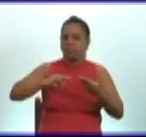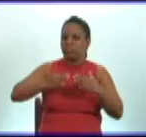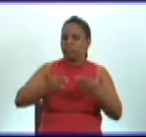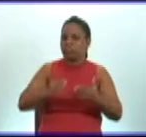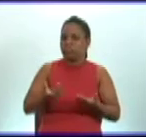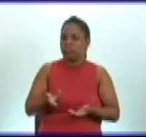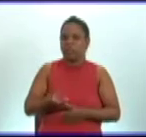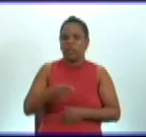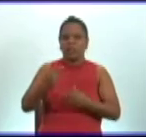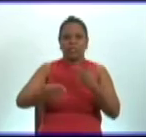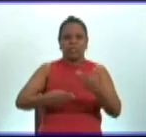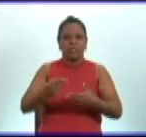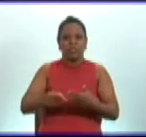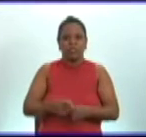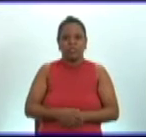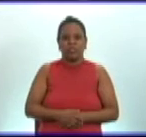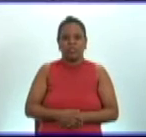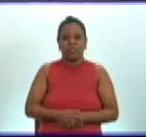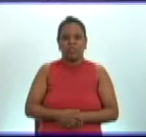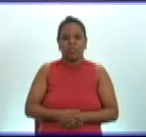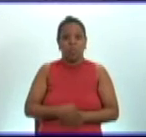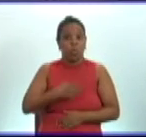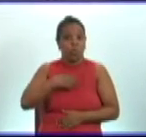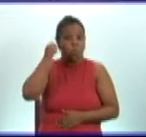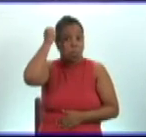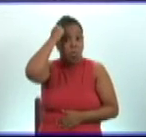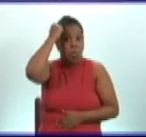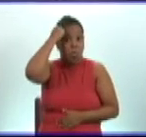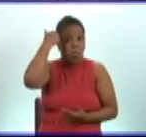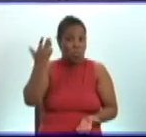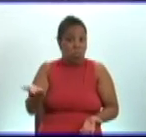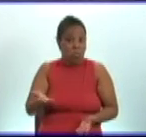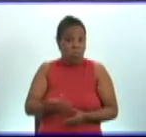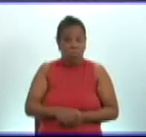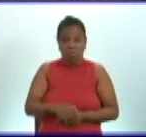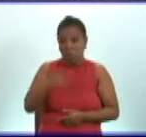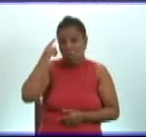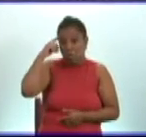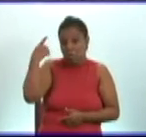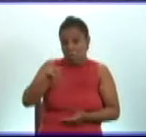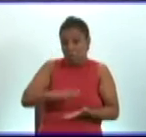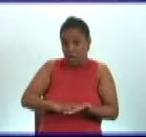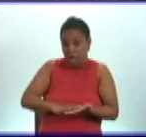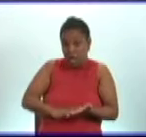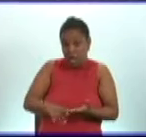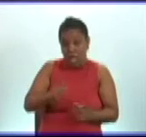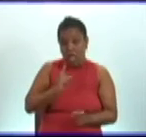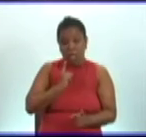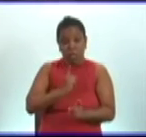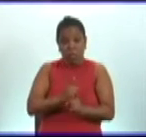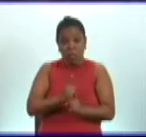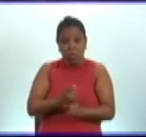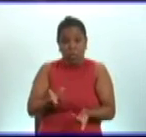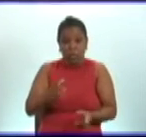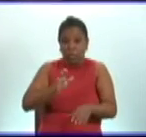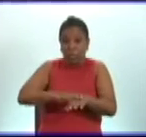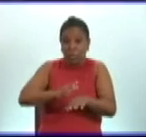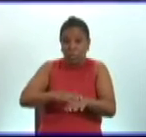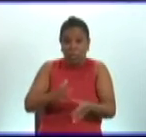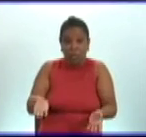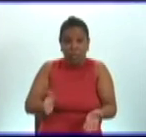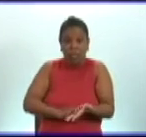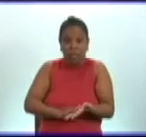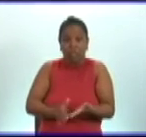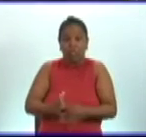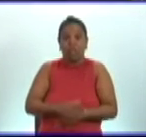hechos, y o yo soy muy ignorante o absolutamente nada encuentro de culpabilidad.